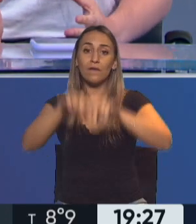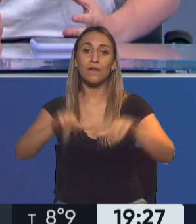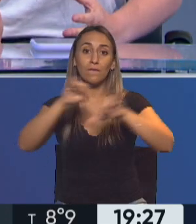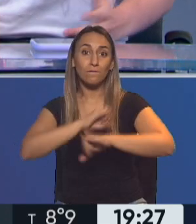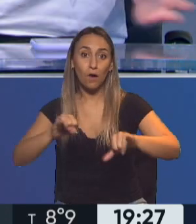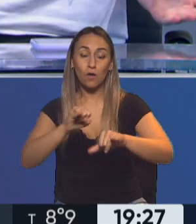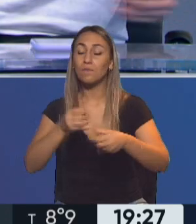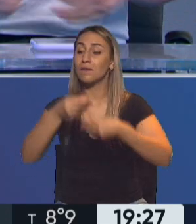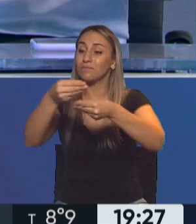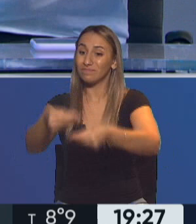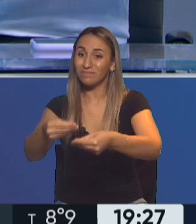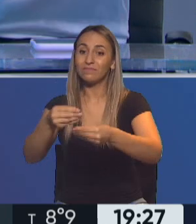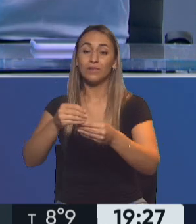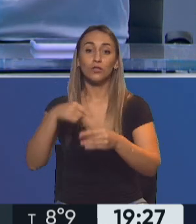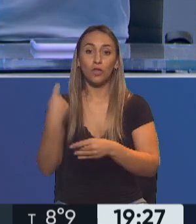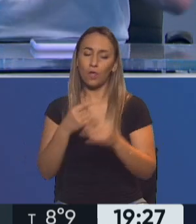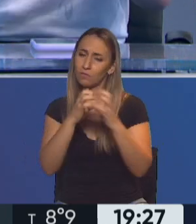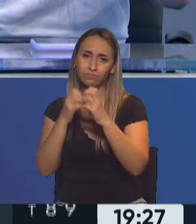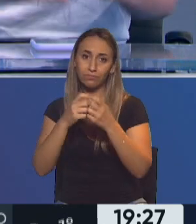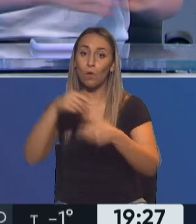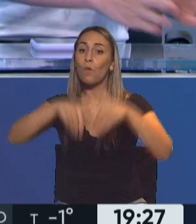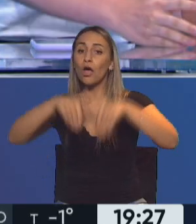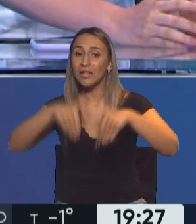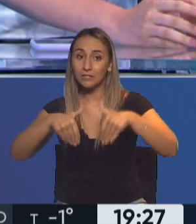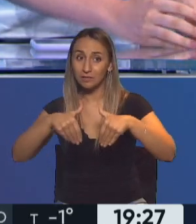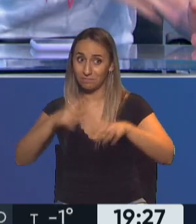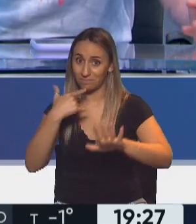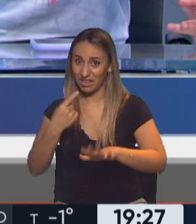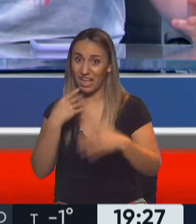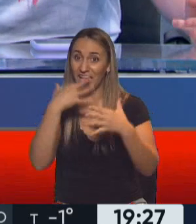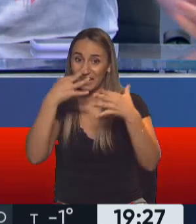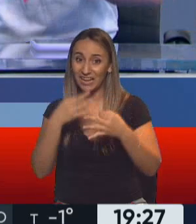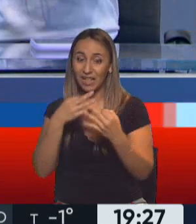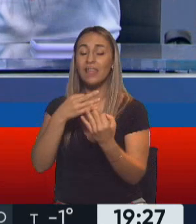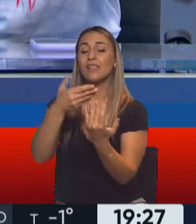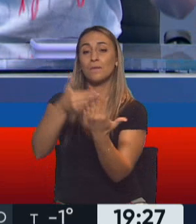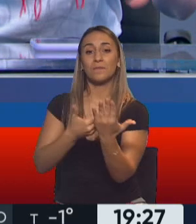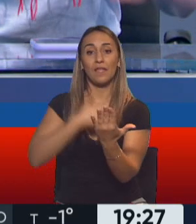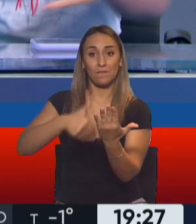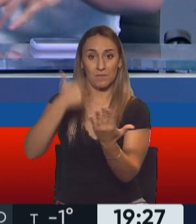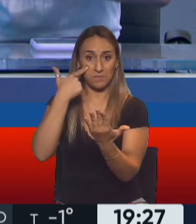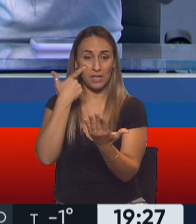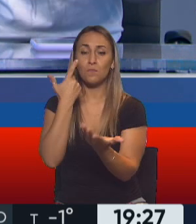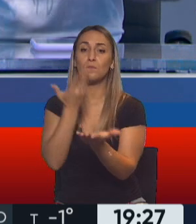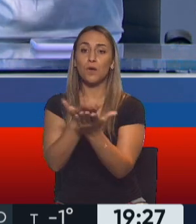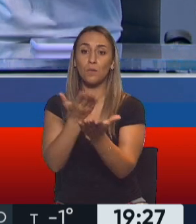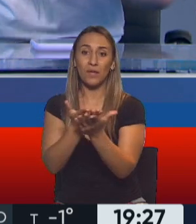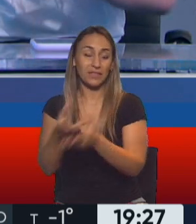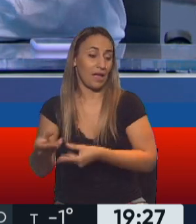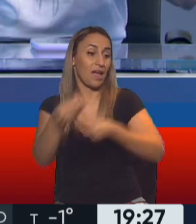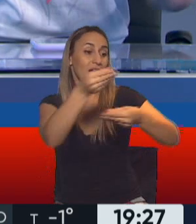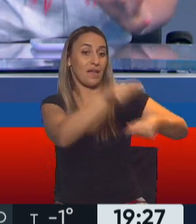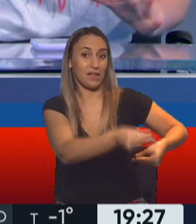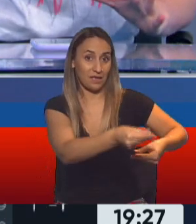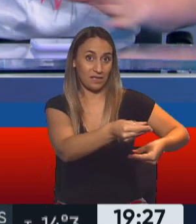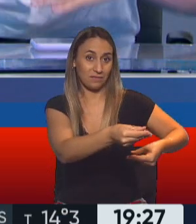en el directorio y dice: en realidad el programa planteado del Fondo Monetario Internacional a la Argentina estaba perfecto. El que llevó adelante mal las cosas